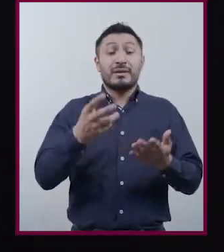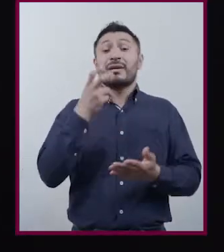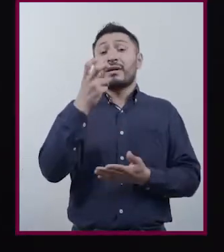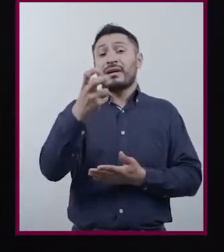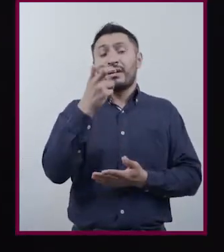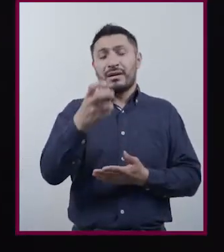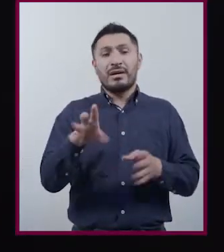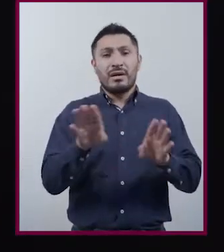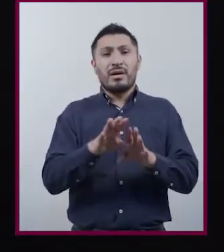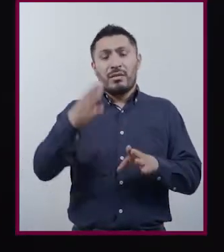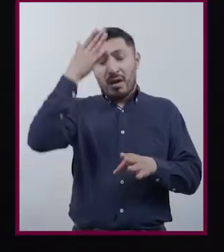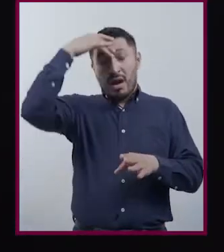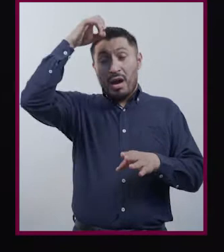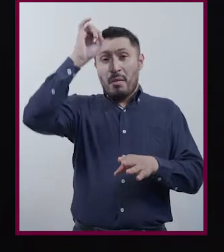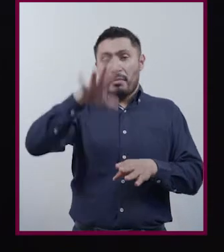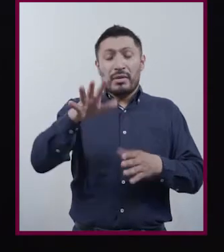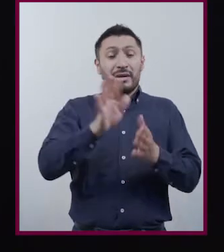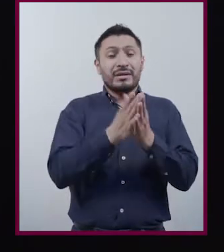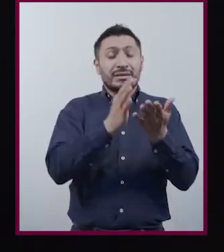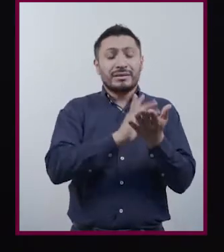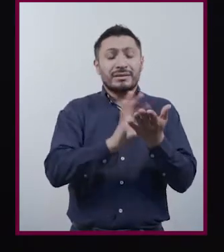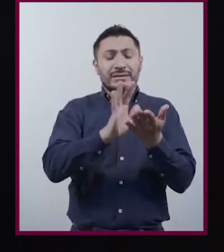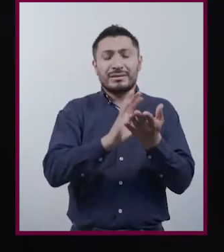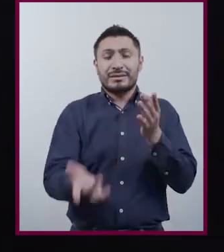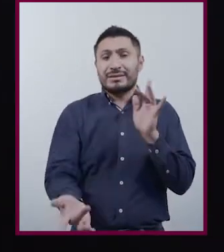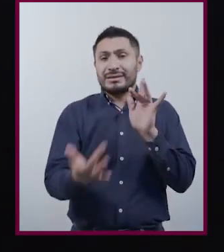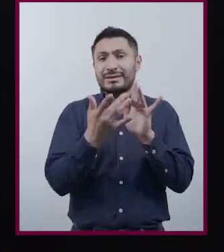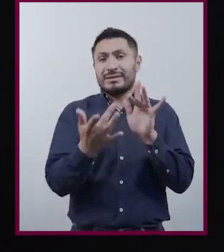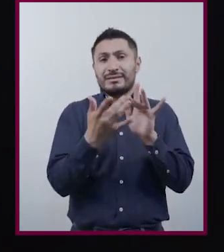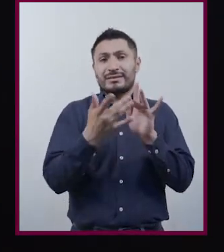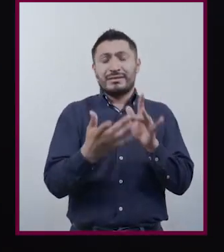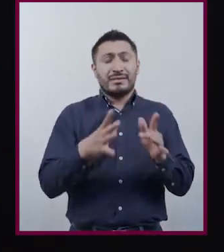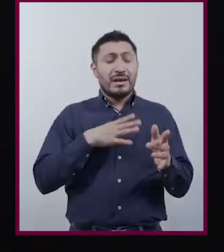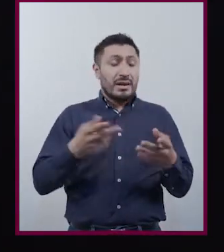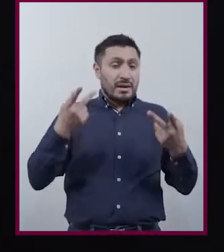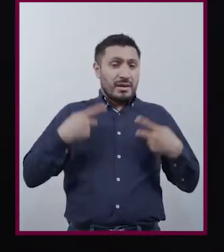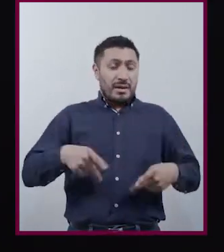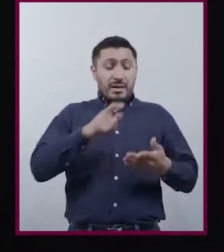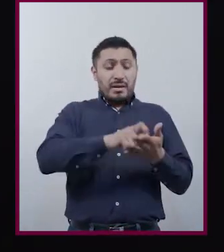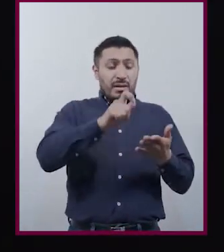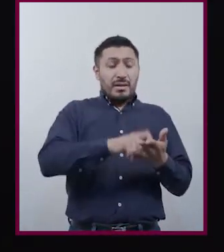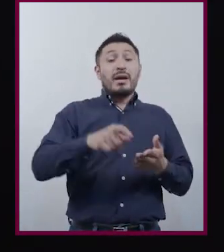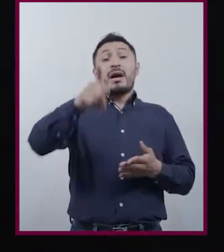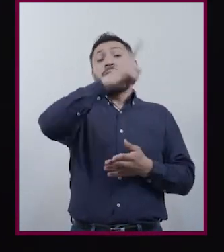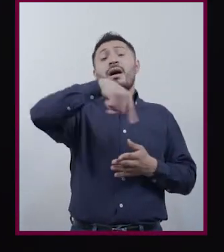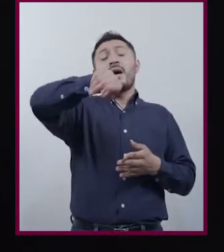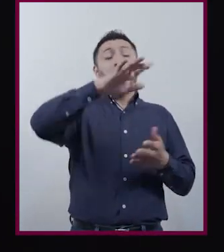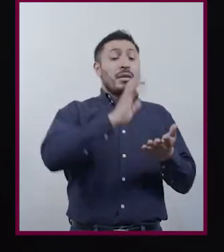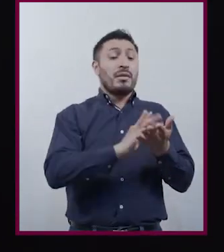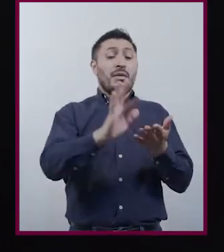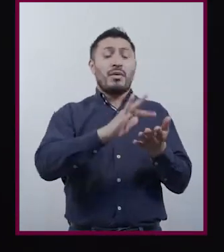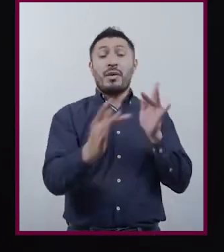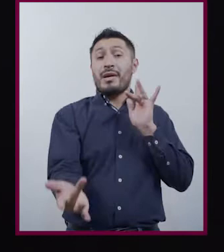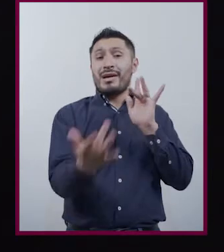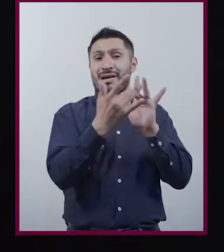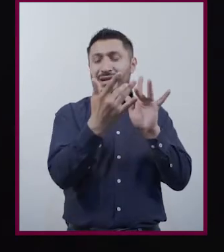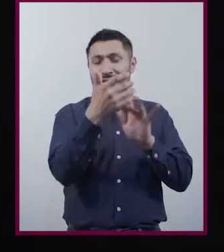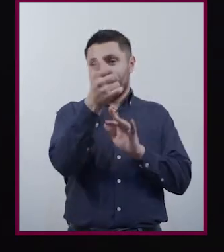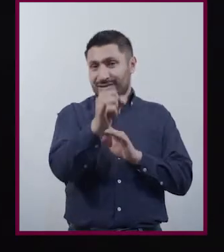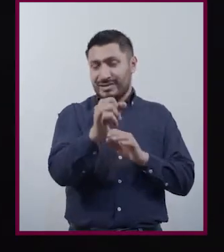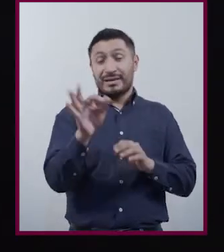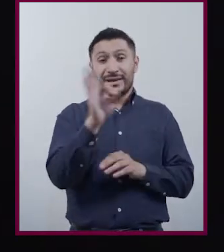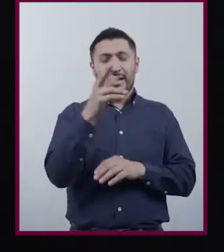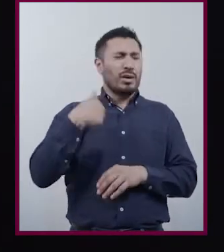Esa es la magia de la literatura, la conexión íntima que mantiene un escritor o escritora con sus lectores. Tal vez nosotros no